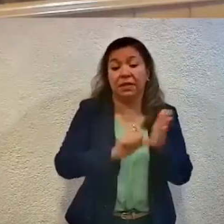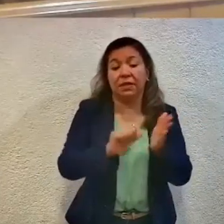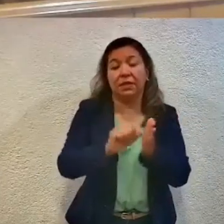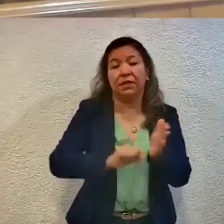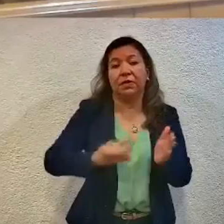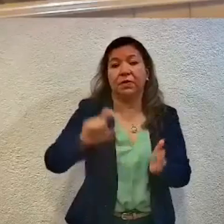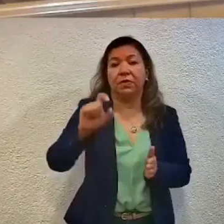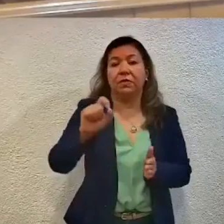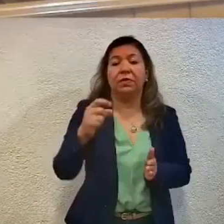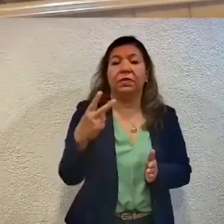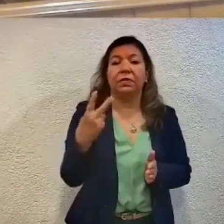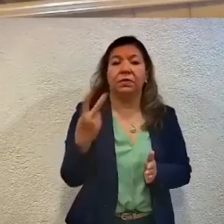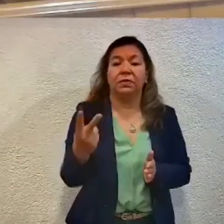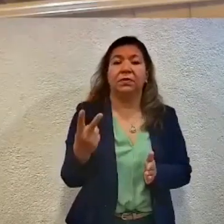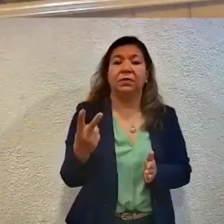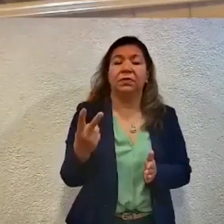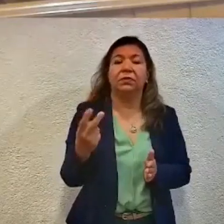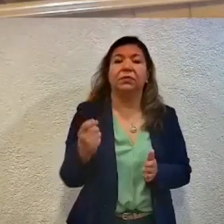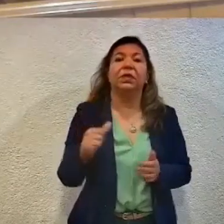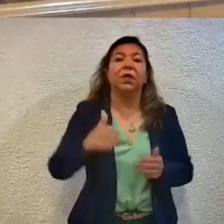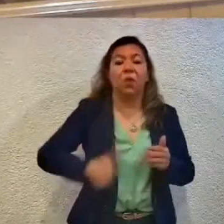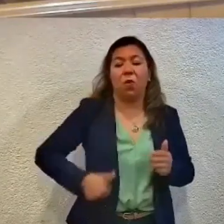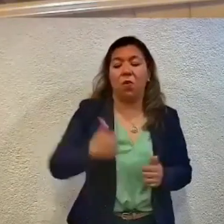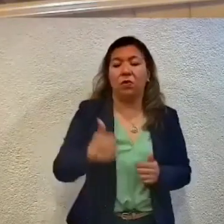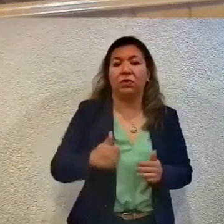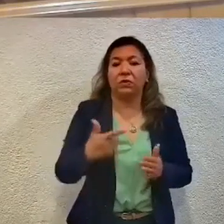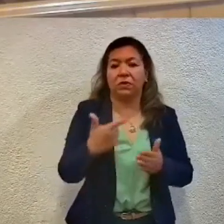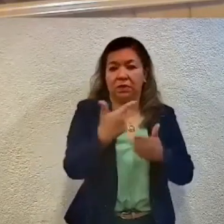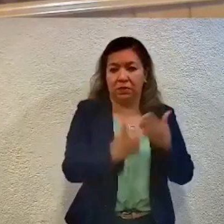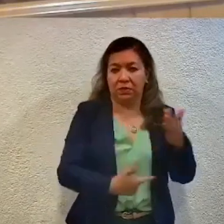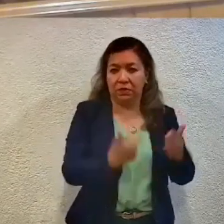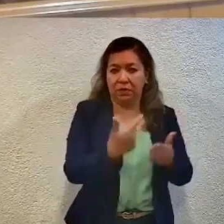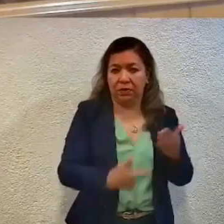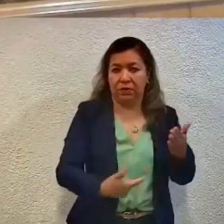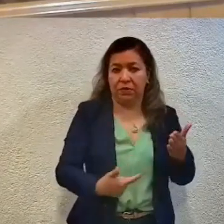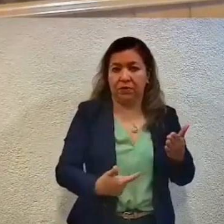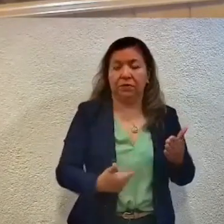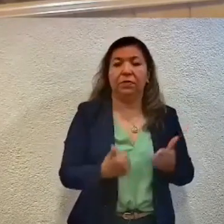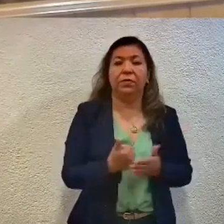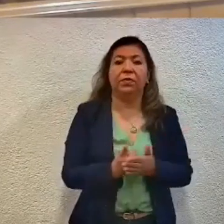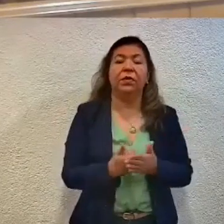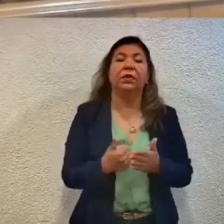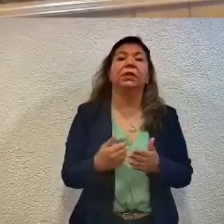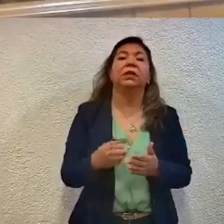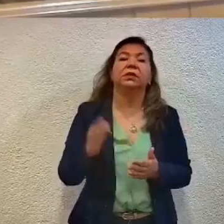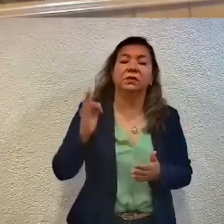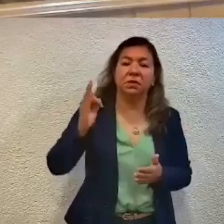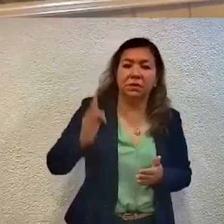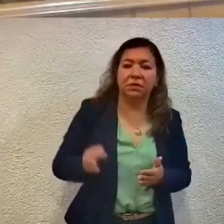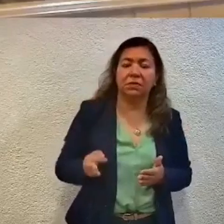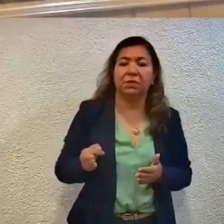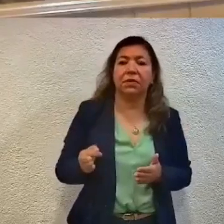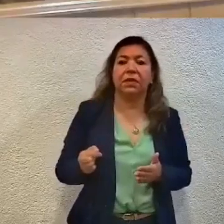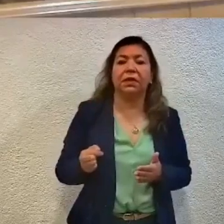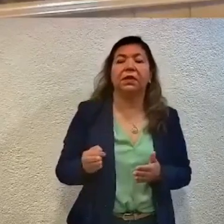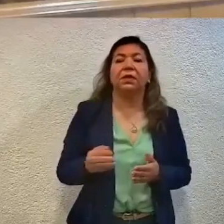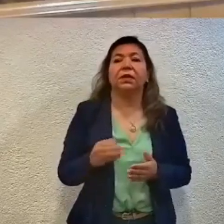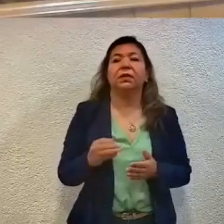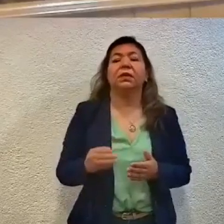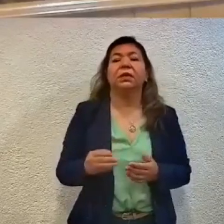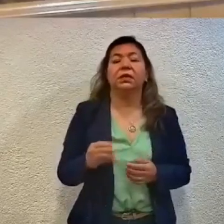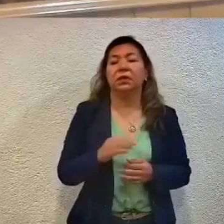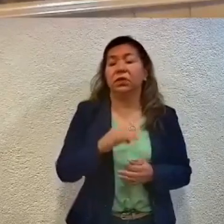al estipulado en los artículos 22 de la citada ley y 11 de los lineamientos, normatividad que es vigente, aplicable